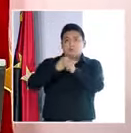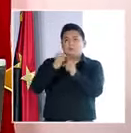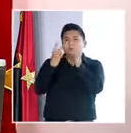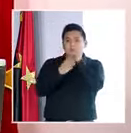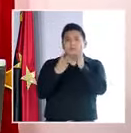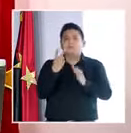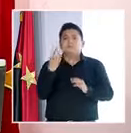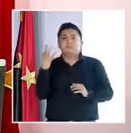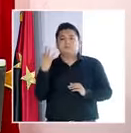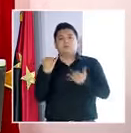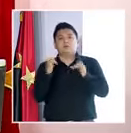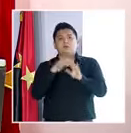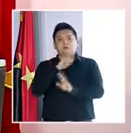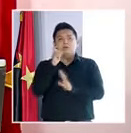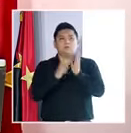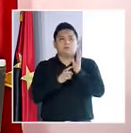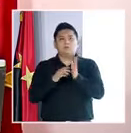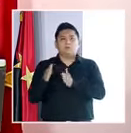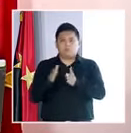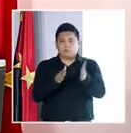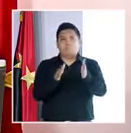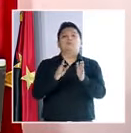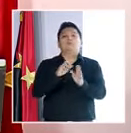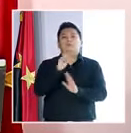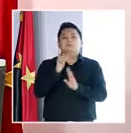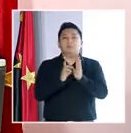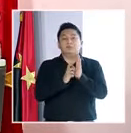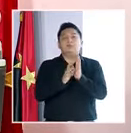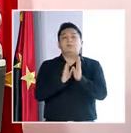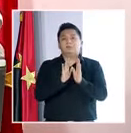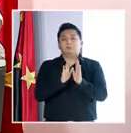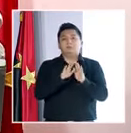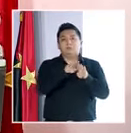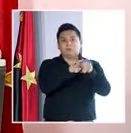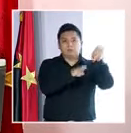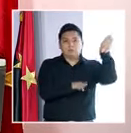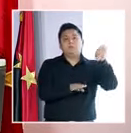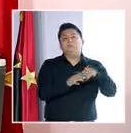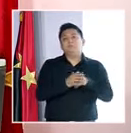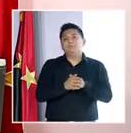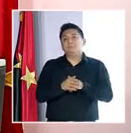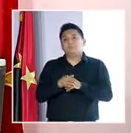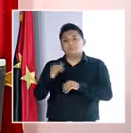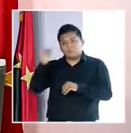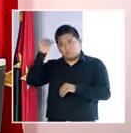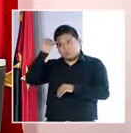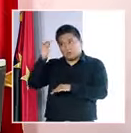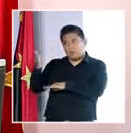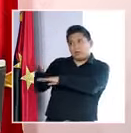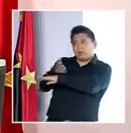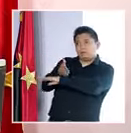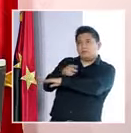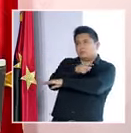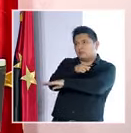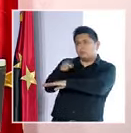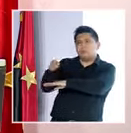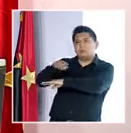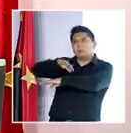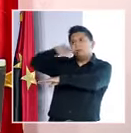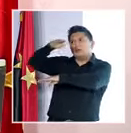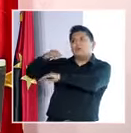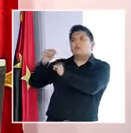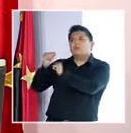podamos tener completamente pavimentado el corredor vial entre Chinaco y Tamejué y complementarlo con